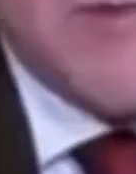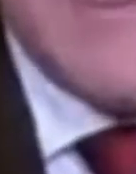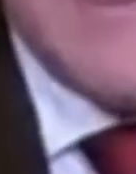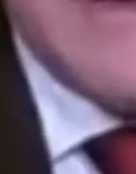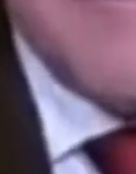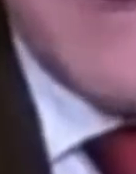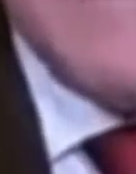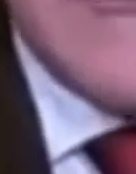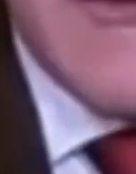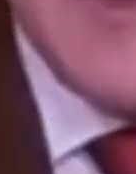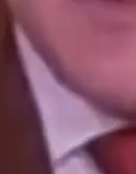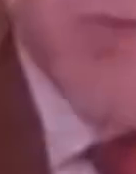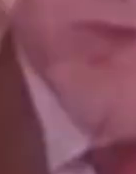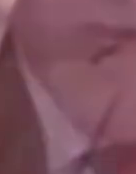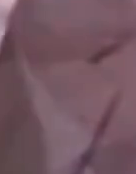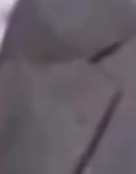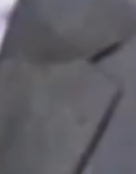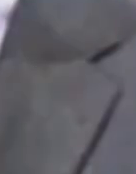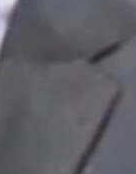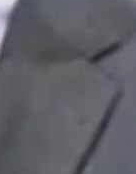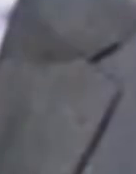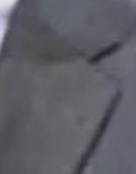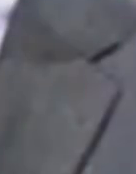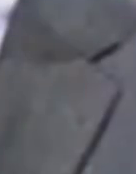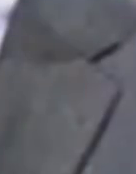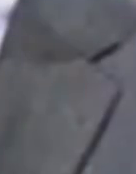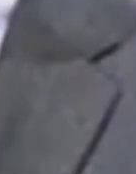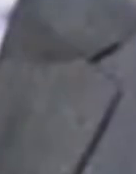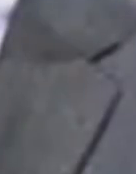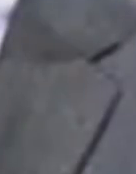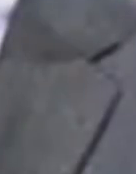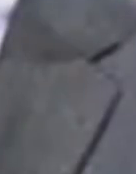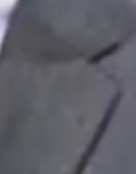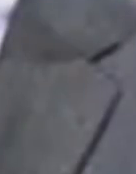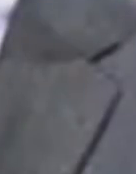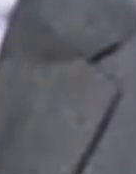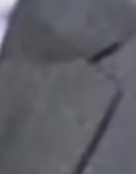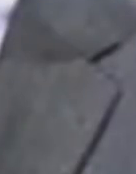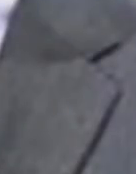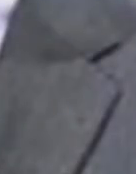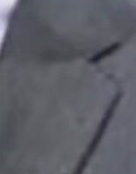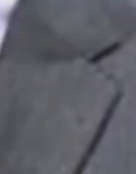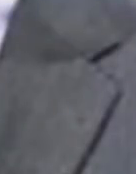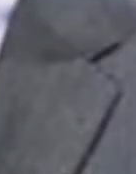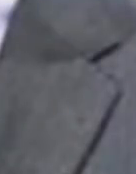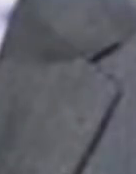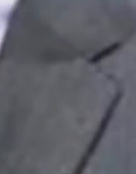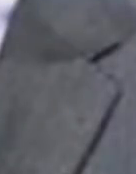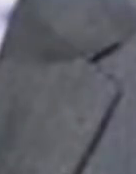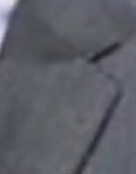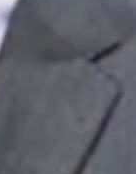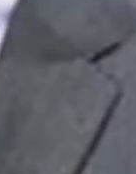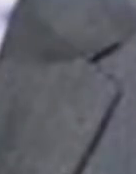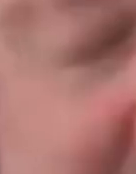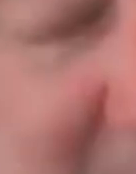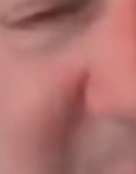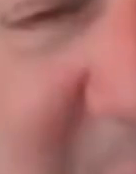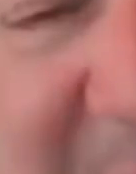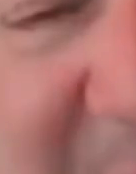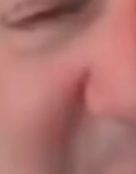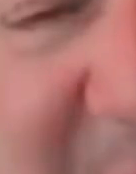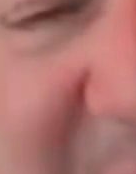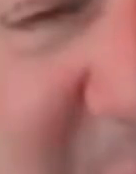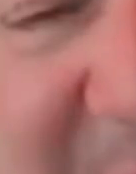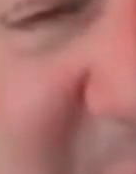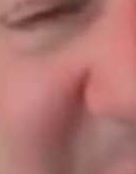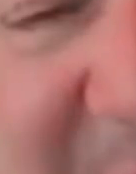México. Y entonces, lo que hay que aprenderles, Vicente, y esto sí, si hay que aprenderle algo a la derecha, y de